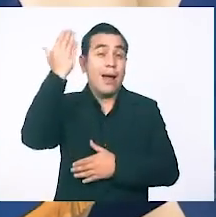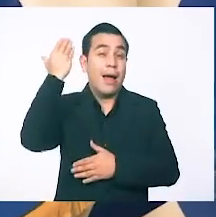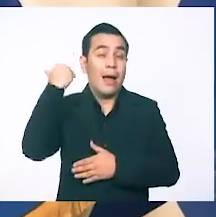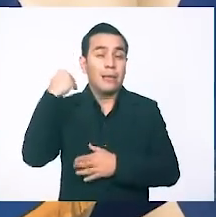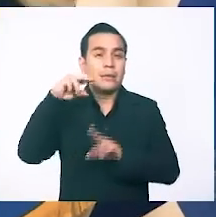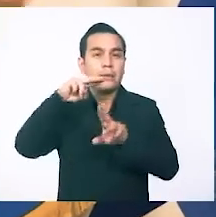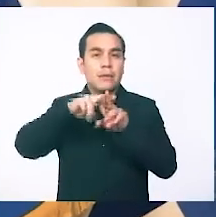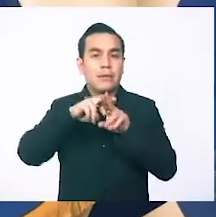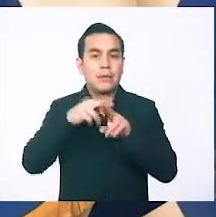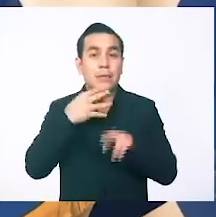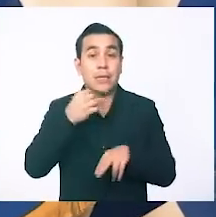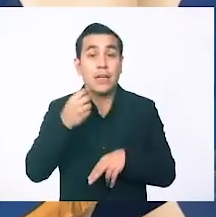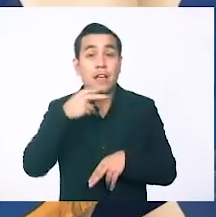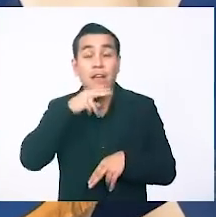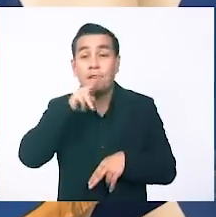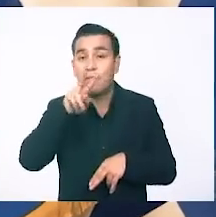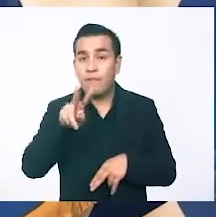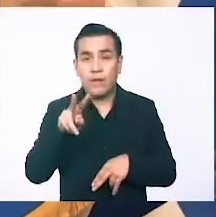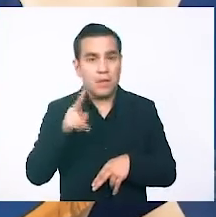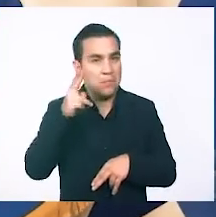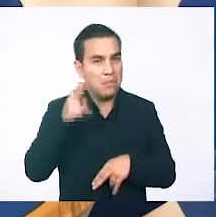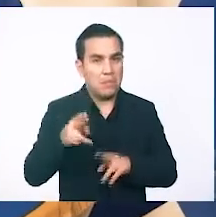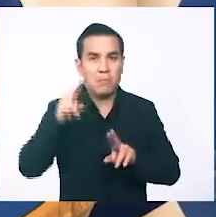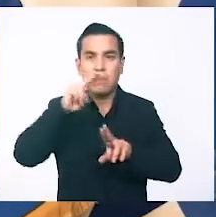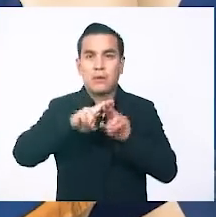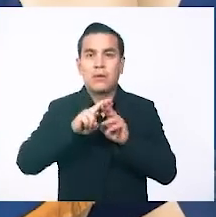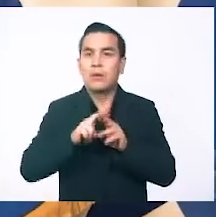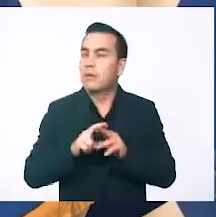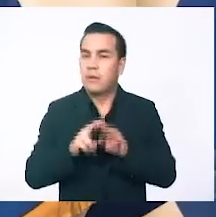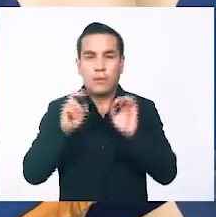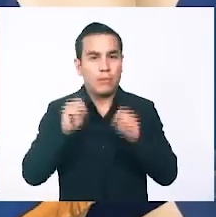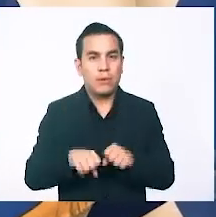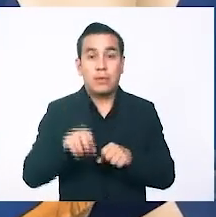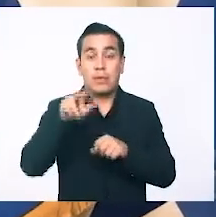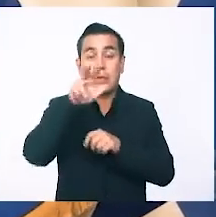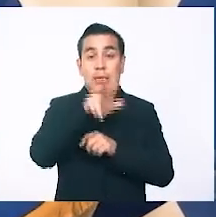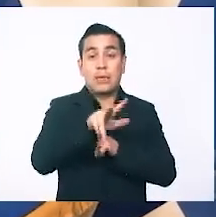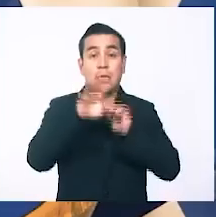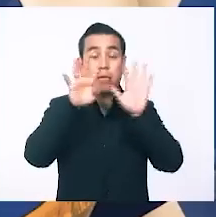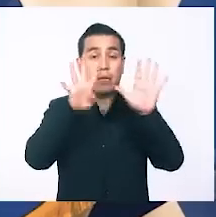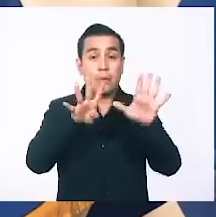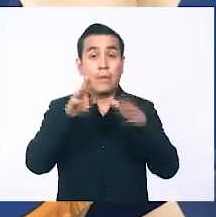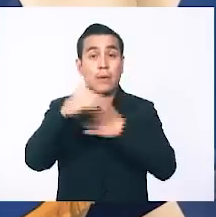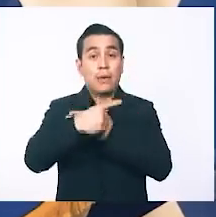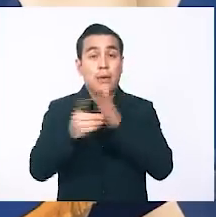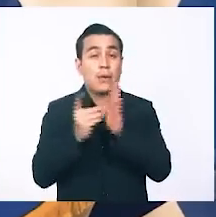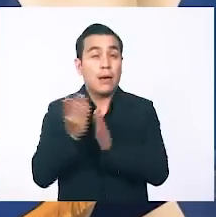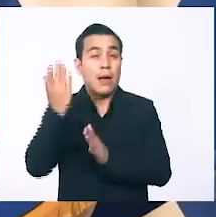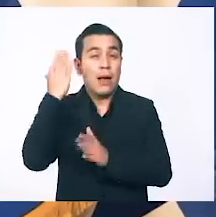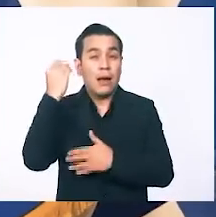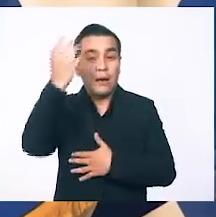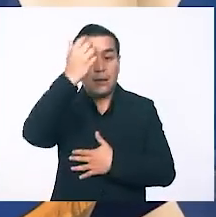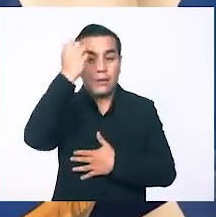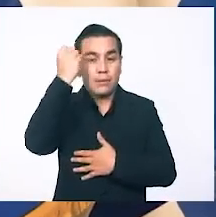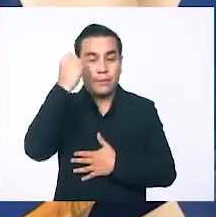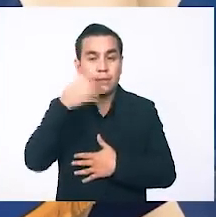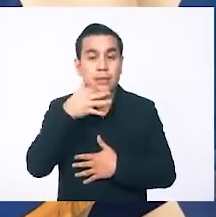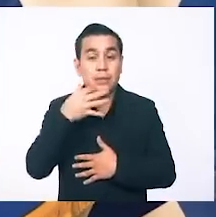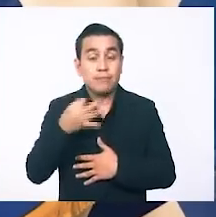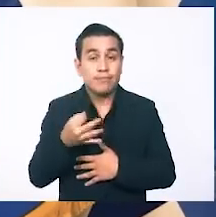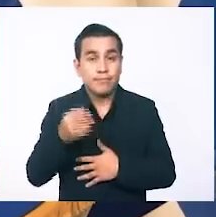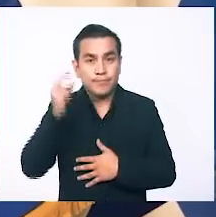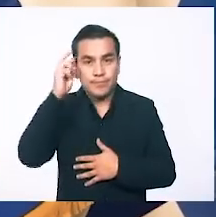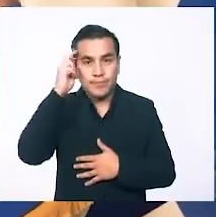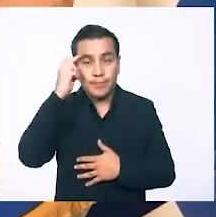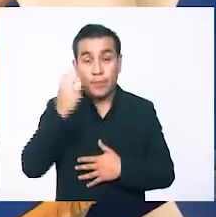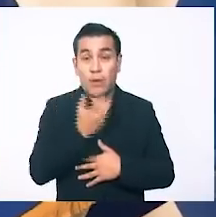partido, ni siquiera el poderoso FMLN o el mismo Arena en el futuro, logró superar el récord de 39 diputados. Es más,